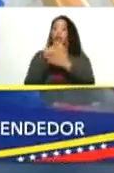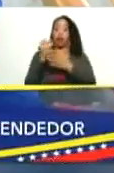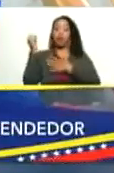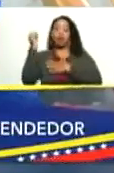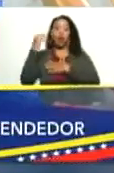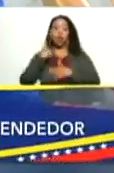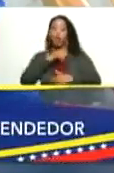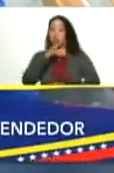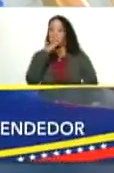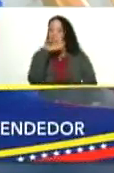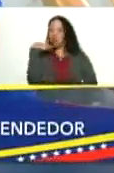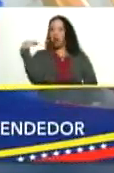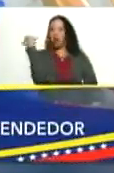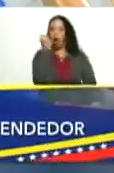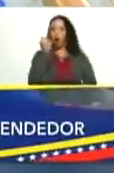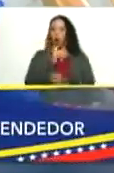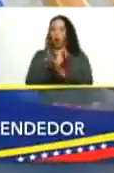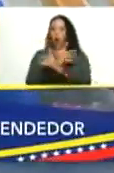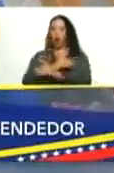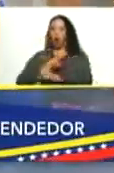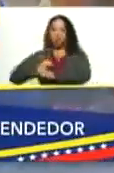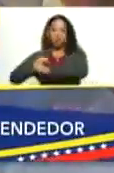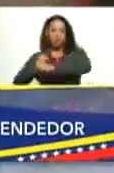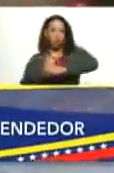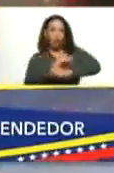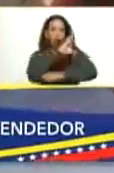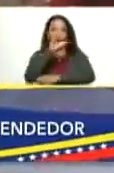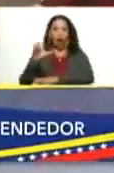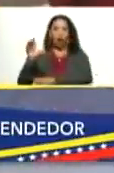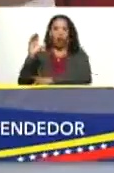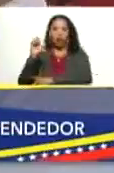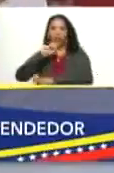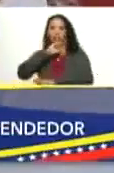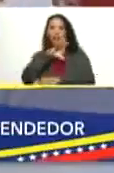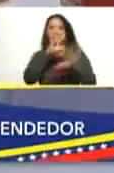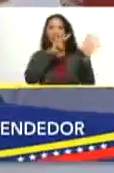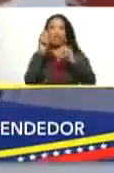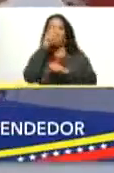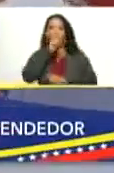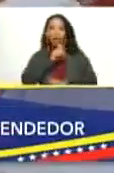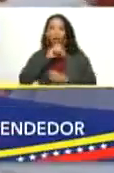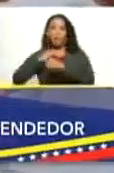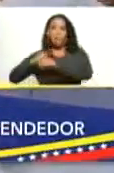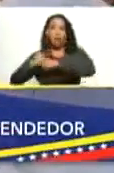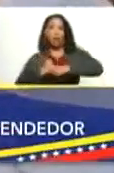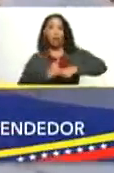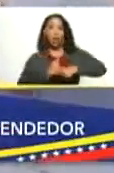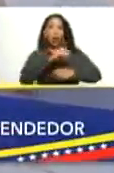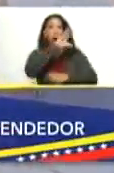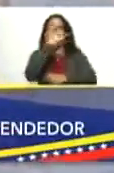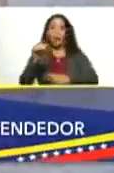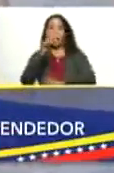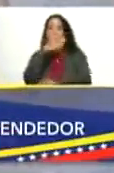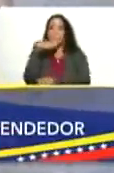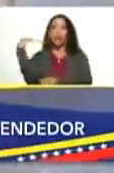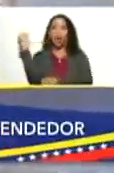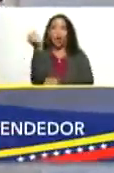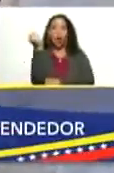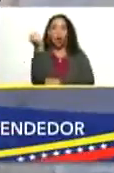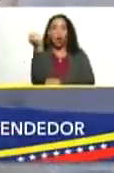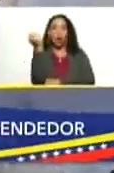hecho la mejor serie del Caribe de la historia de 70 años de béisbol caribeño. La mejor. En